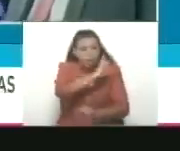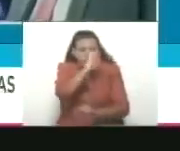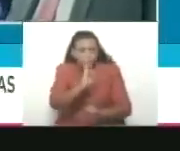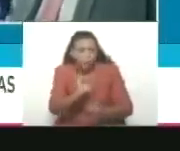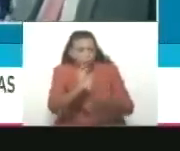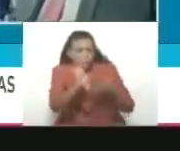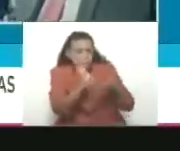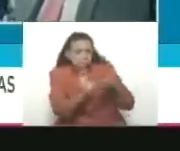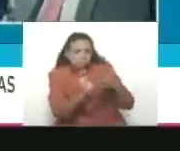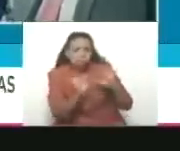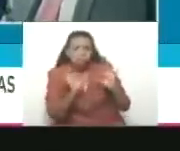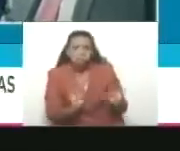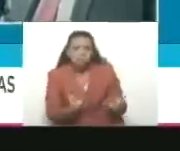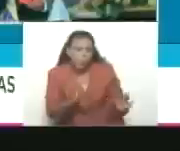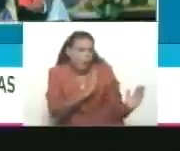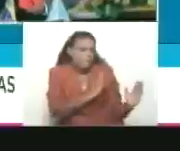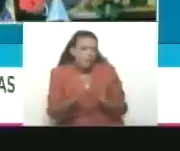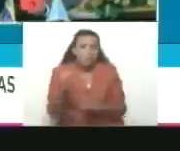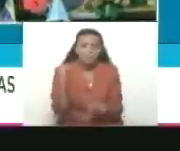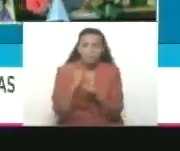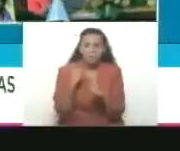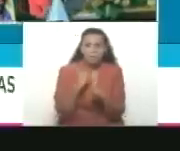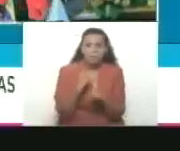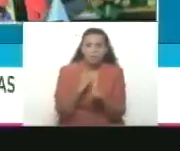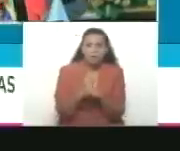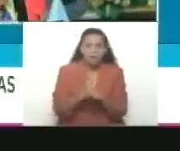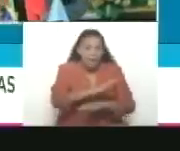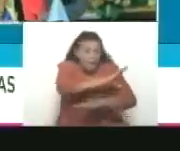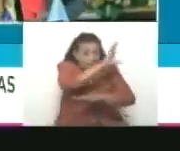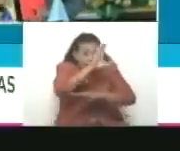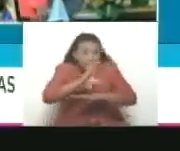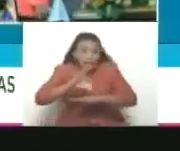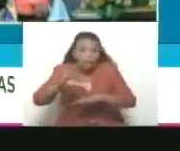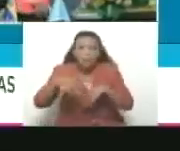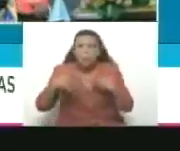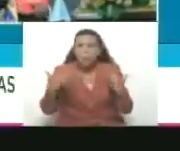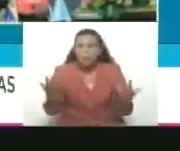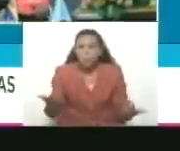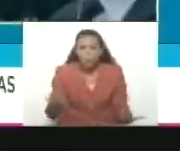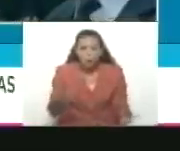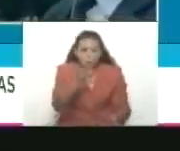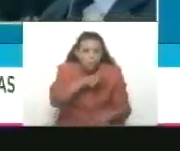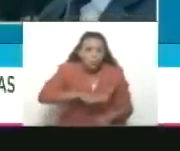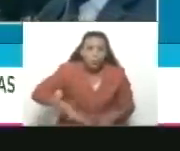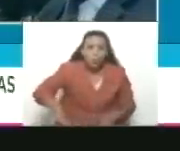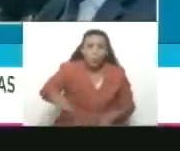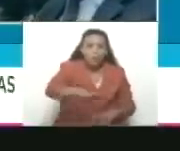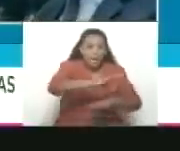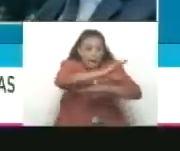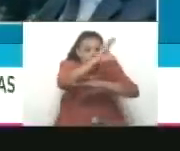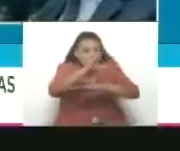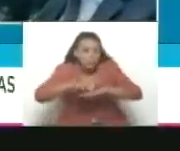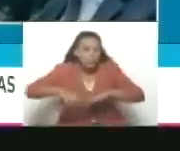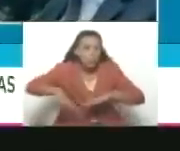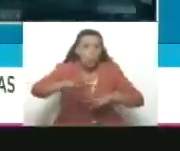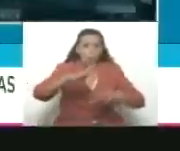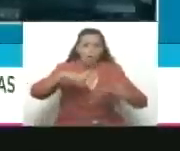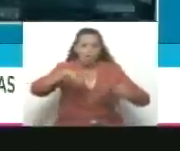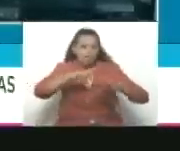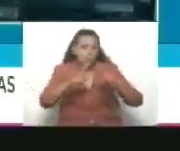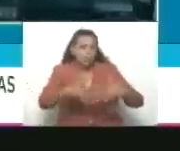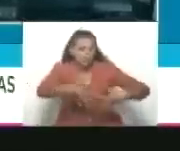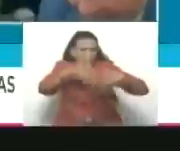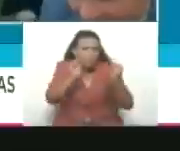de desarrollo con un solo plan de desarrollo El Caribe tiene que ser una zona de paz